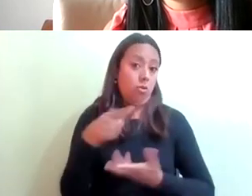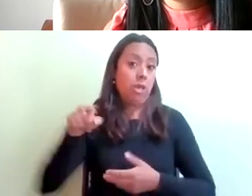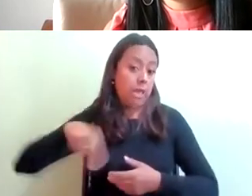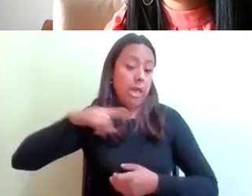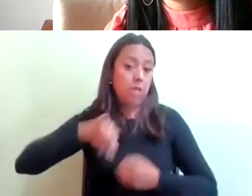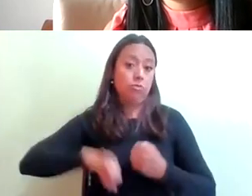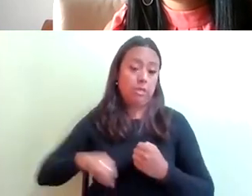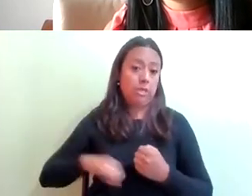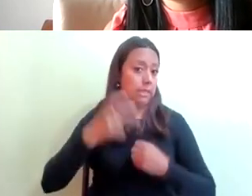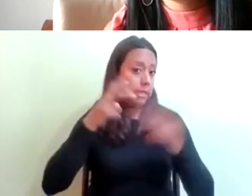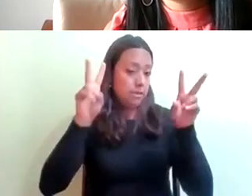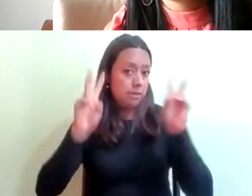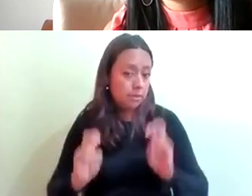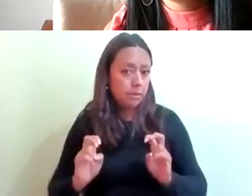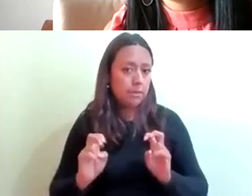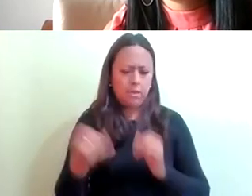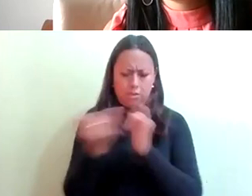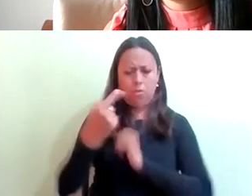nosotros lo puedan seguir.